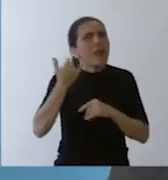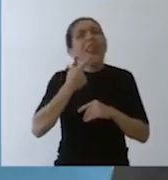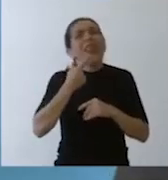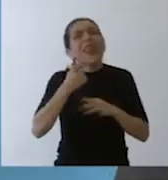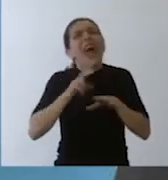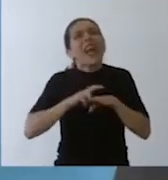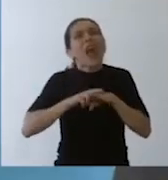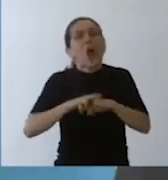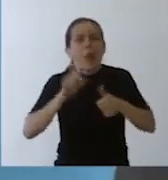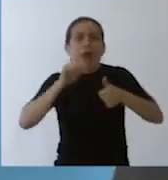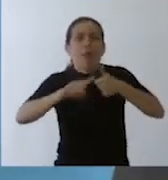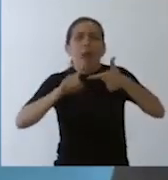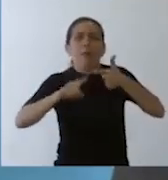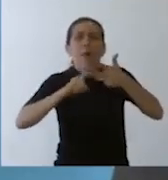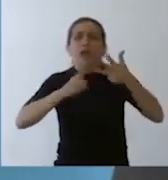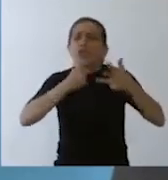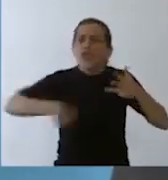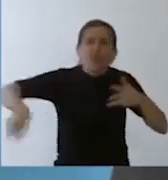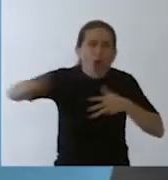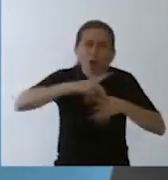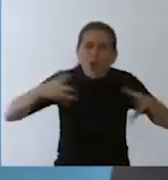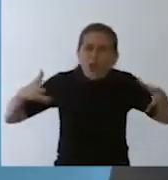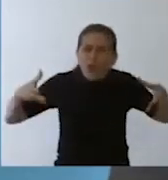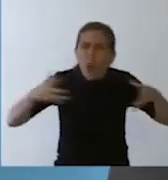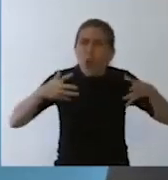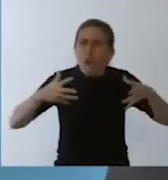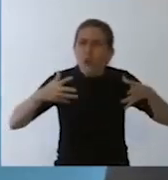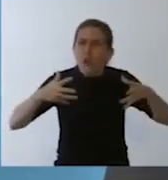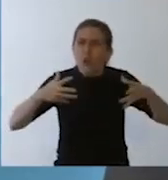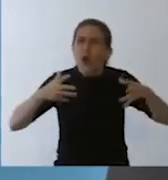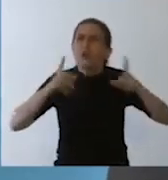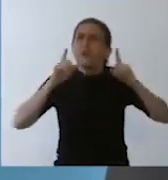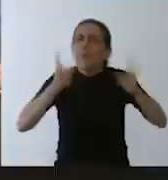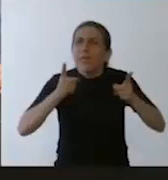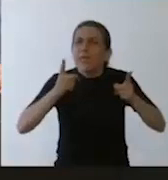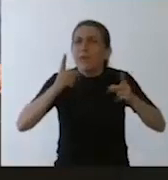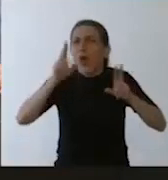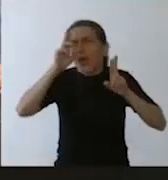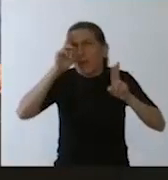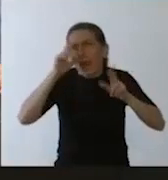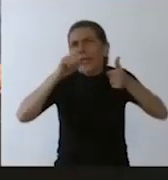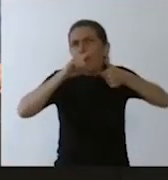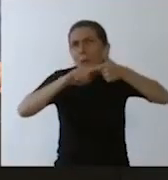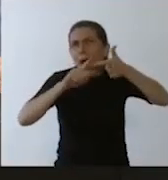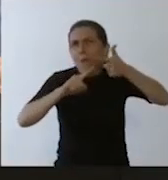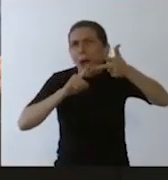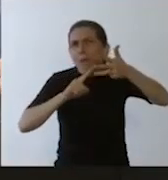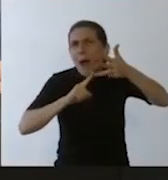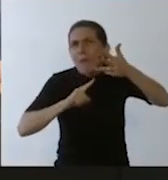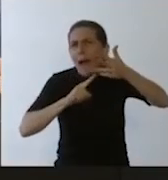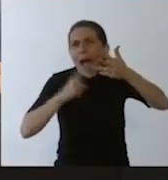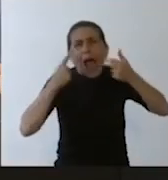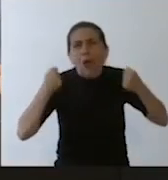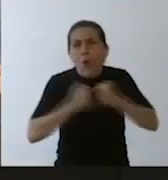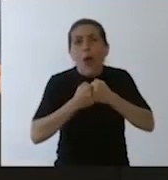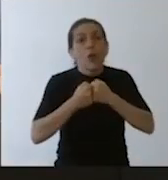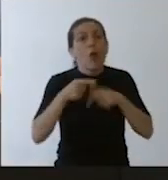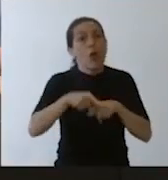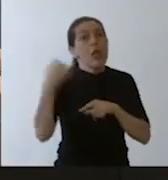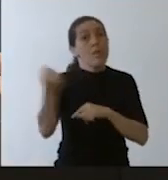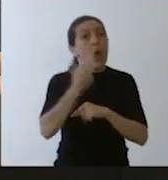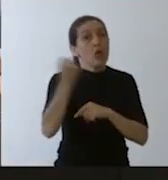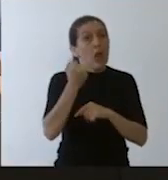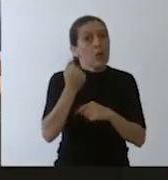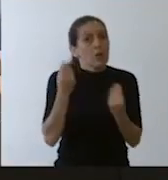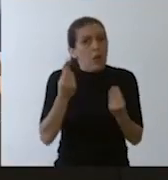recomendaciones, todos estemos juntos y manejemos las mismas normativas, ¿no es cierto? Y eso es muy importante porque